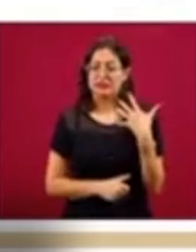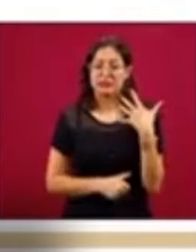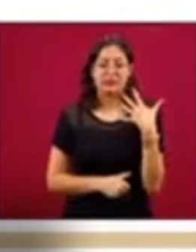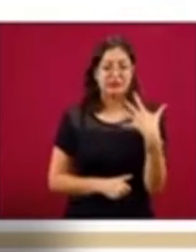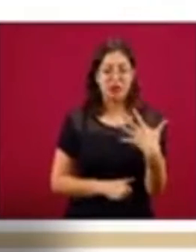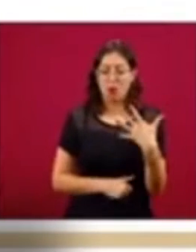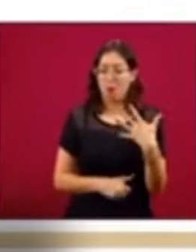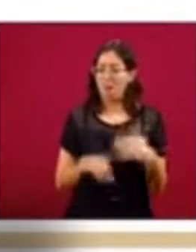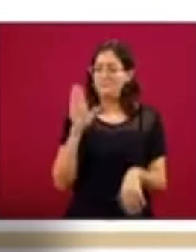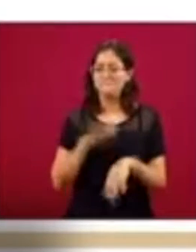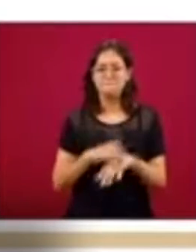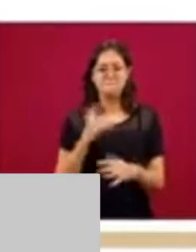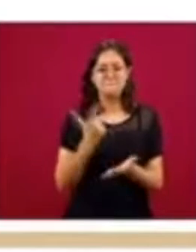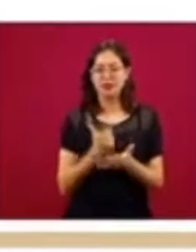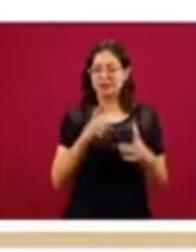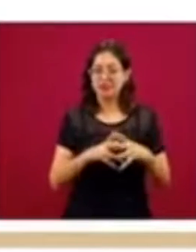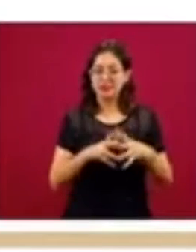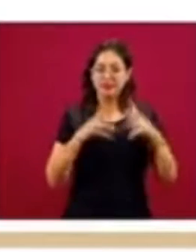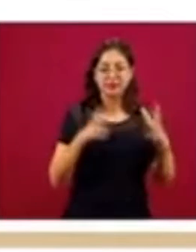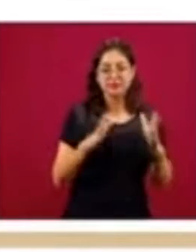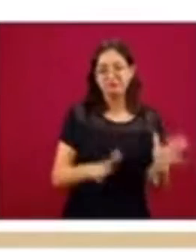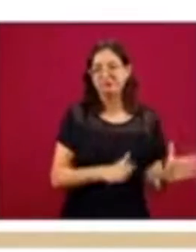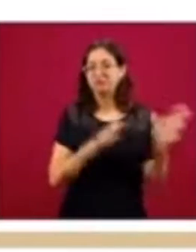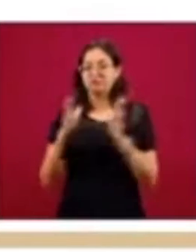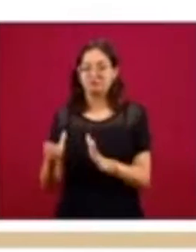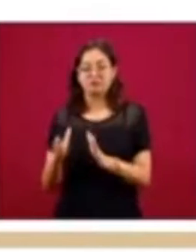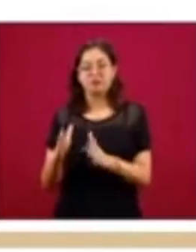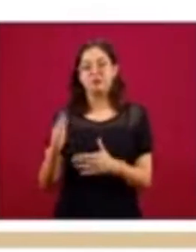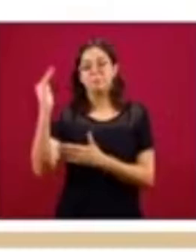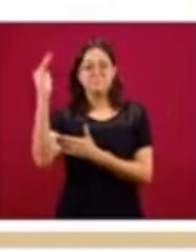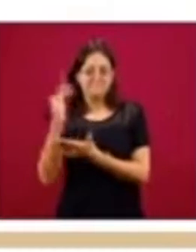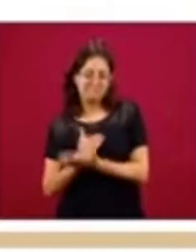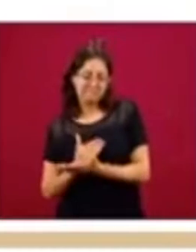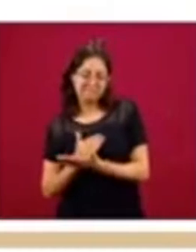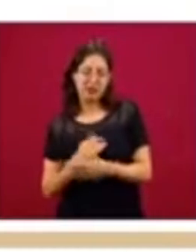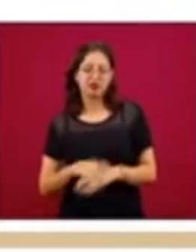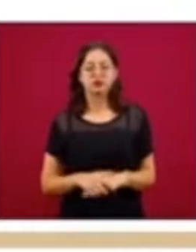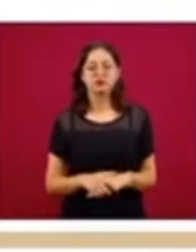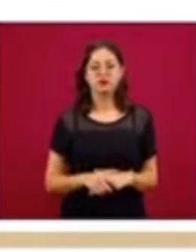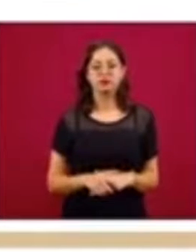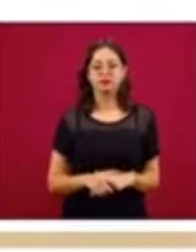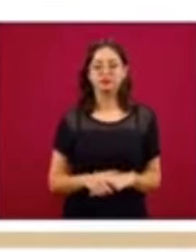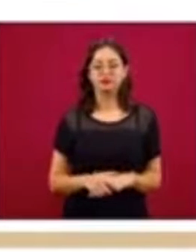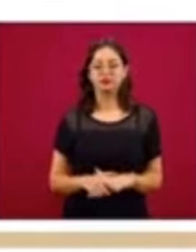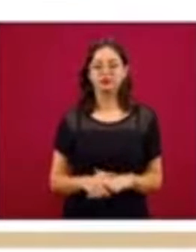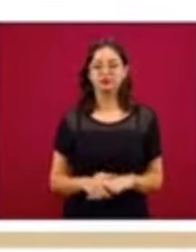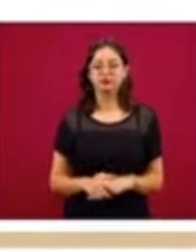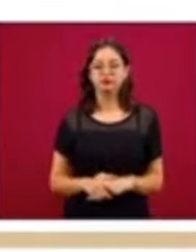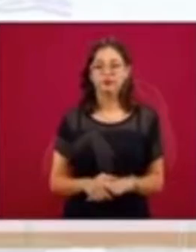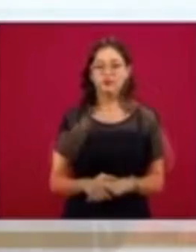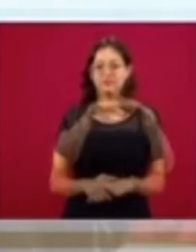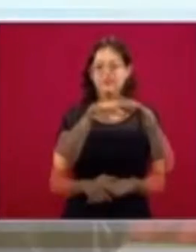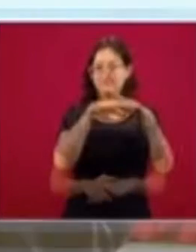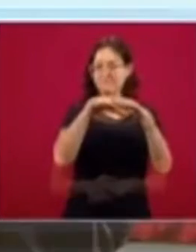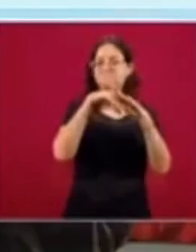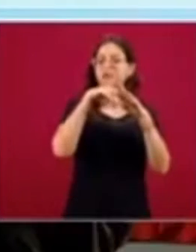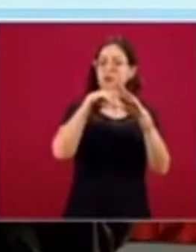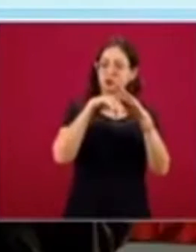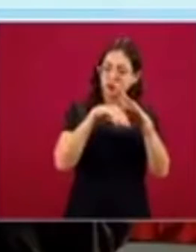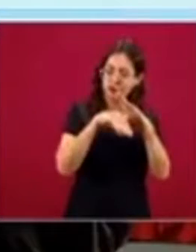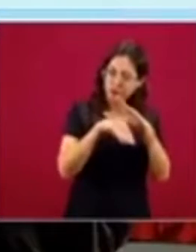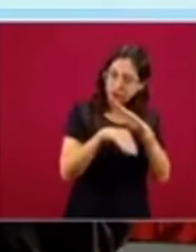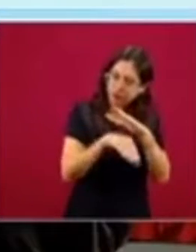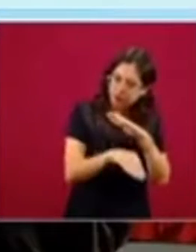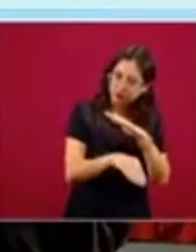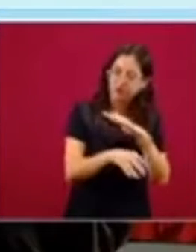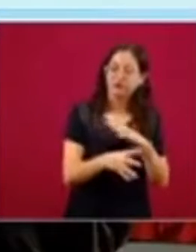semana 26 y aquí están los que a la misma semana 26 tienen las mínimas incidencias del país. Y estos